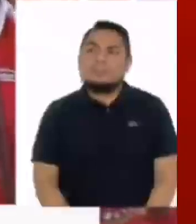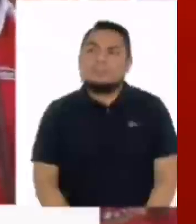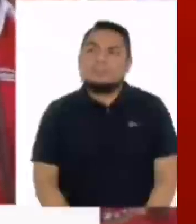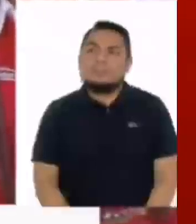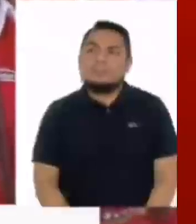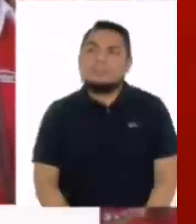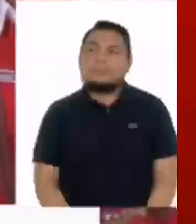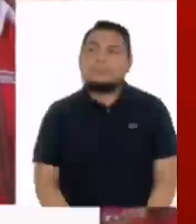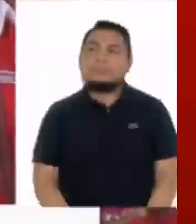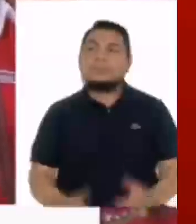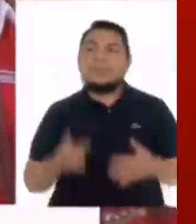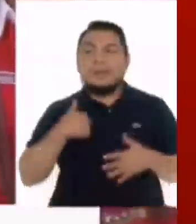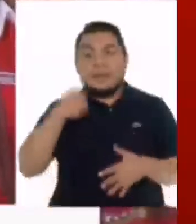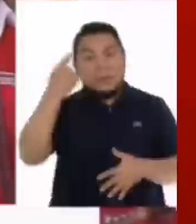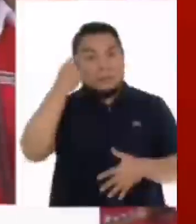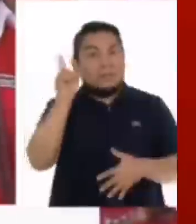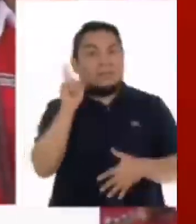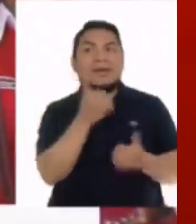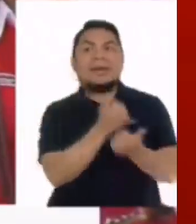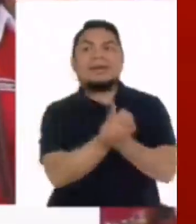pensaba que no hay agua en Ayacucho.